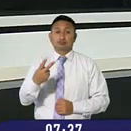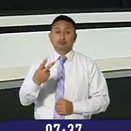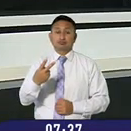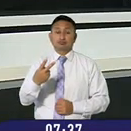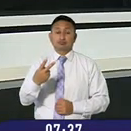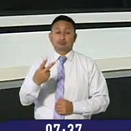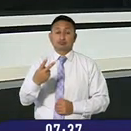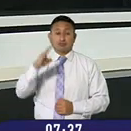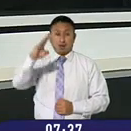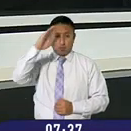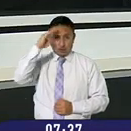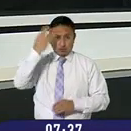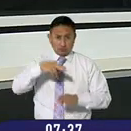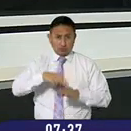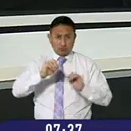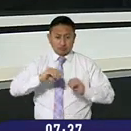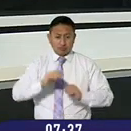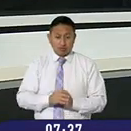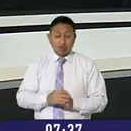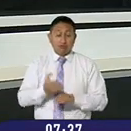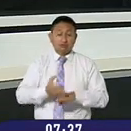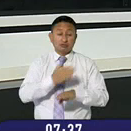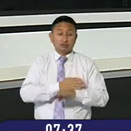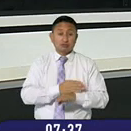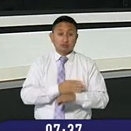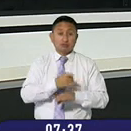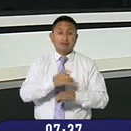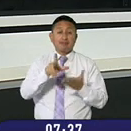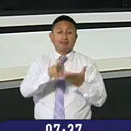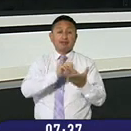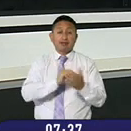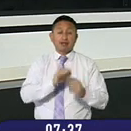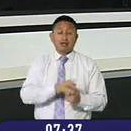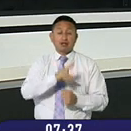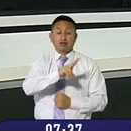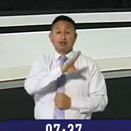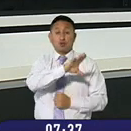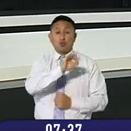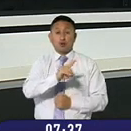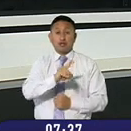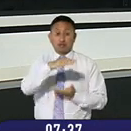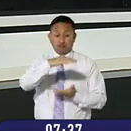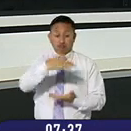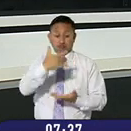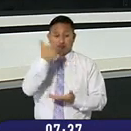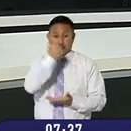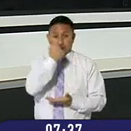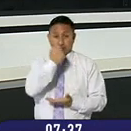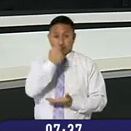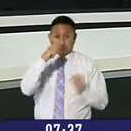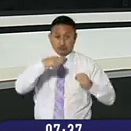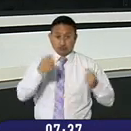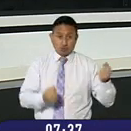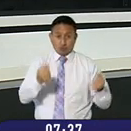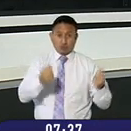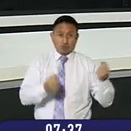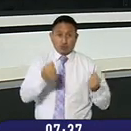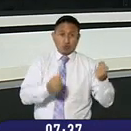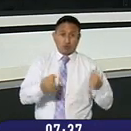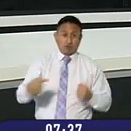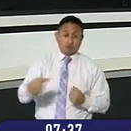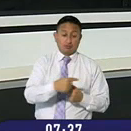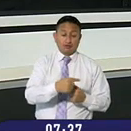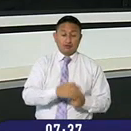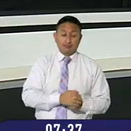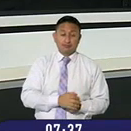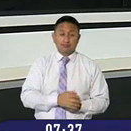Policía Nacional en las últimas horas. Centena 250 kilos de cocaína que estaban siendo transportados en el doble fondo de una furgoneta